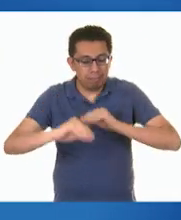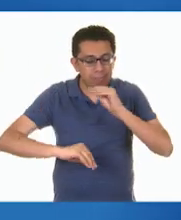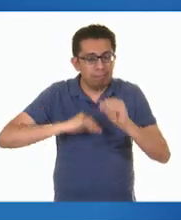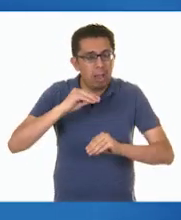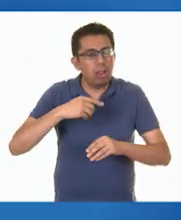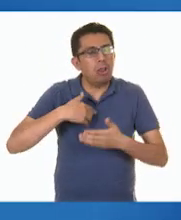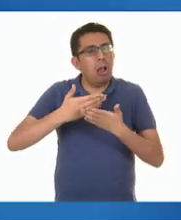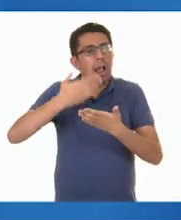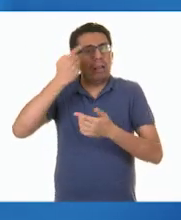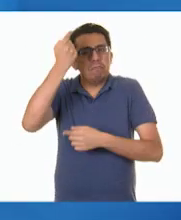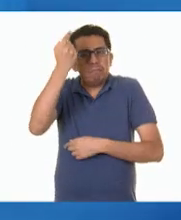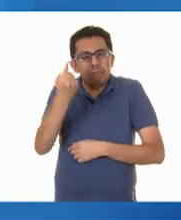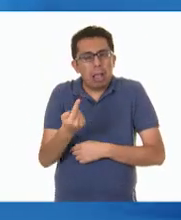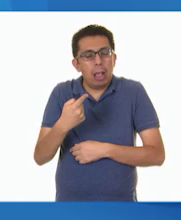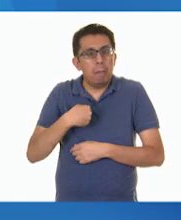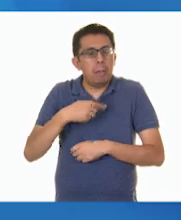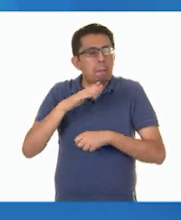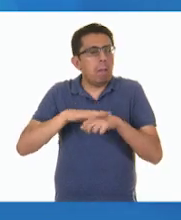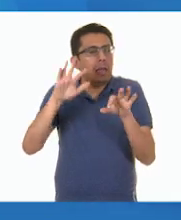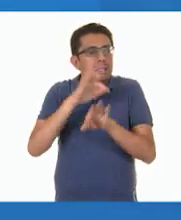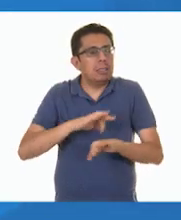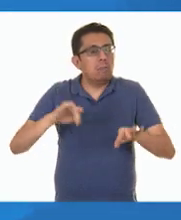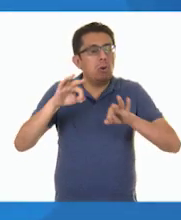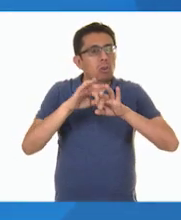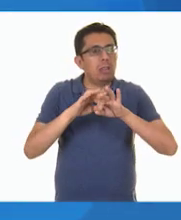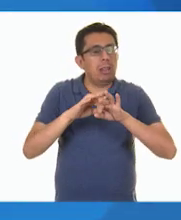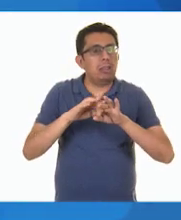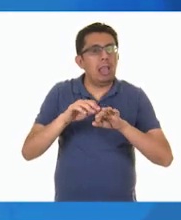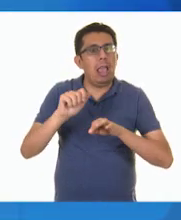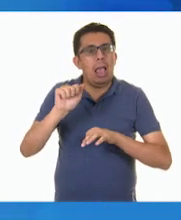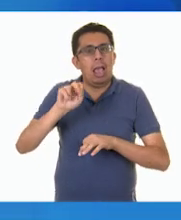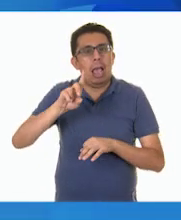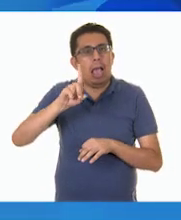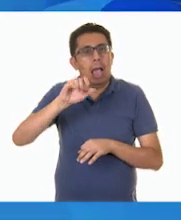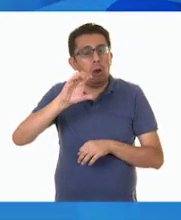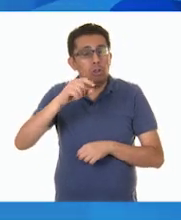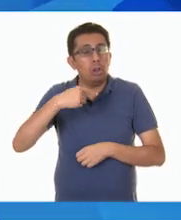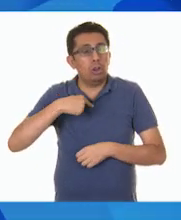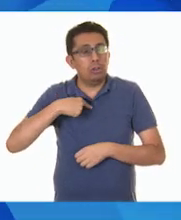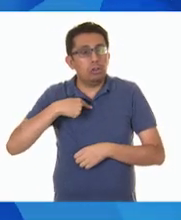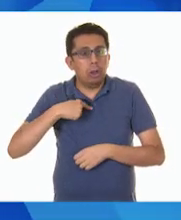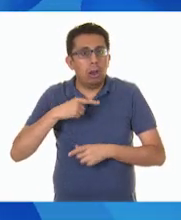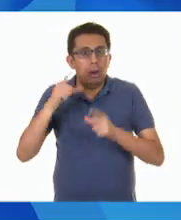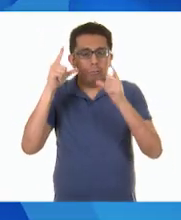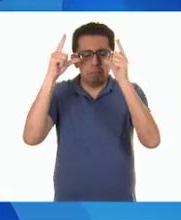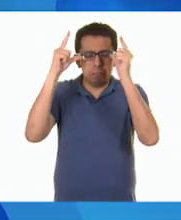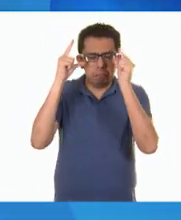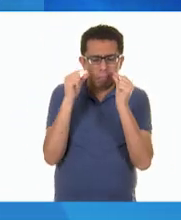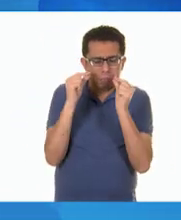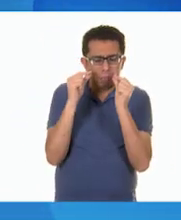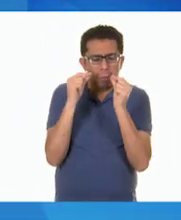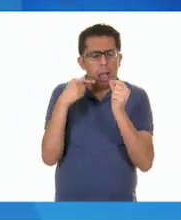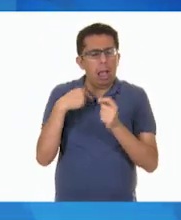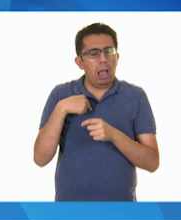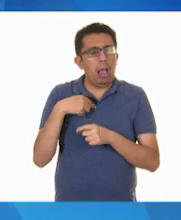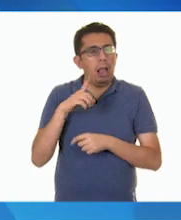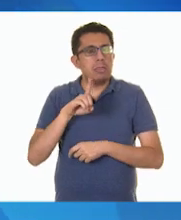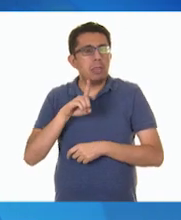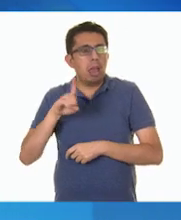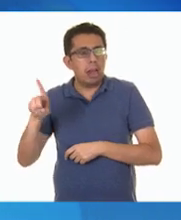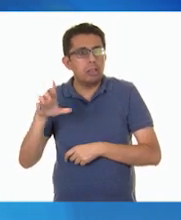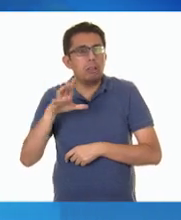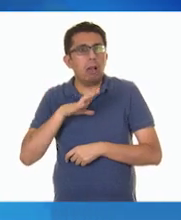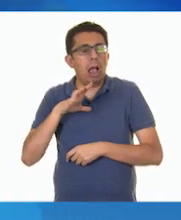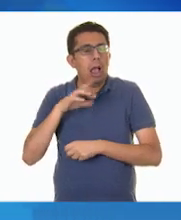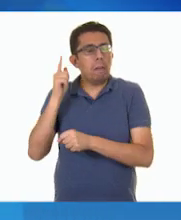el audio para mí es súper importante porque puedo cerrar los ojos y sé que de mi lado derecho puede estar volando un ave y puede